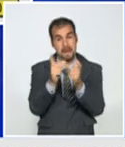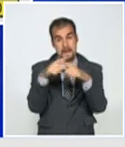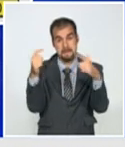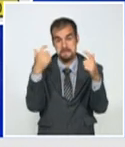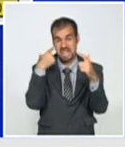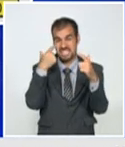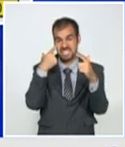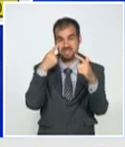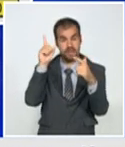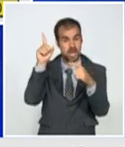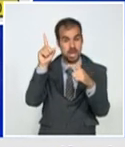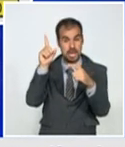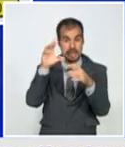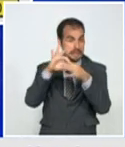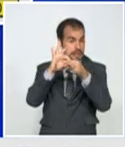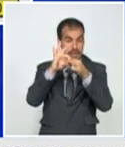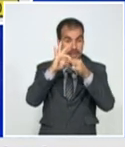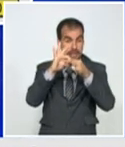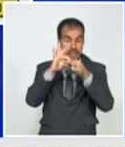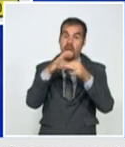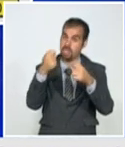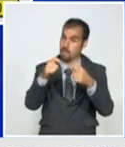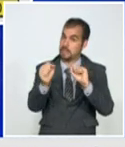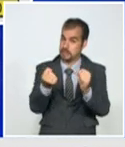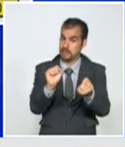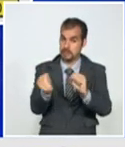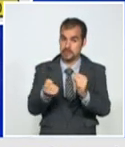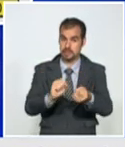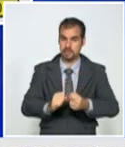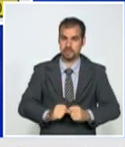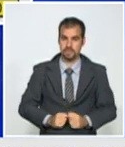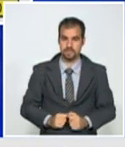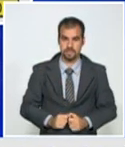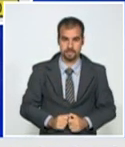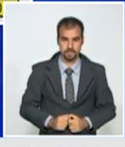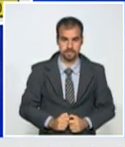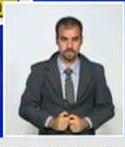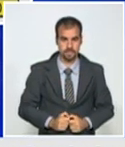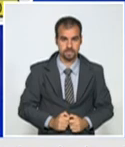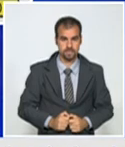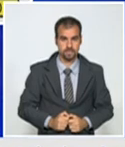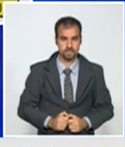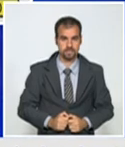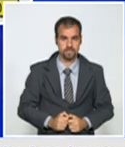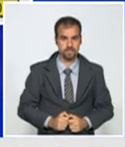82,8%, y los otros 4, que concentran el 10%. Ahí tenemos el